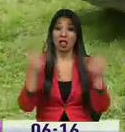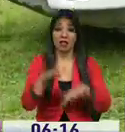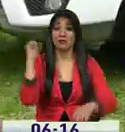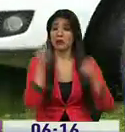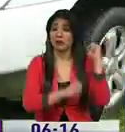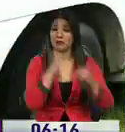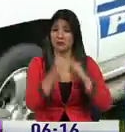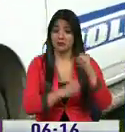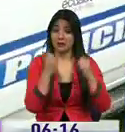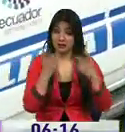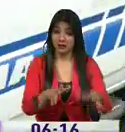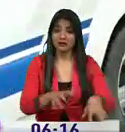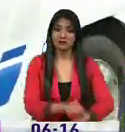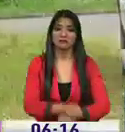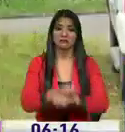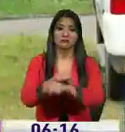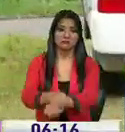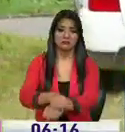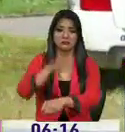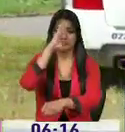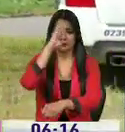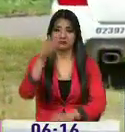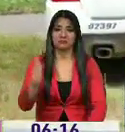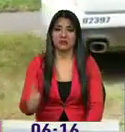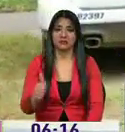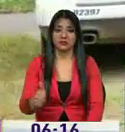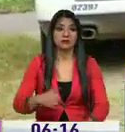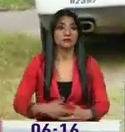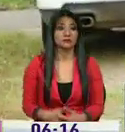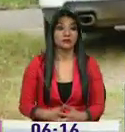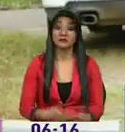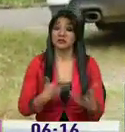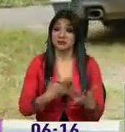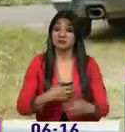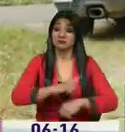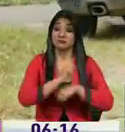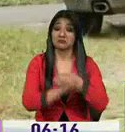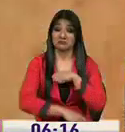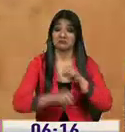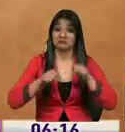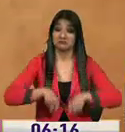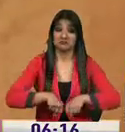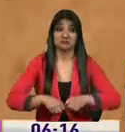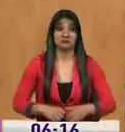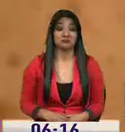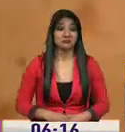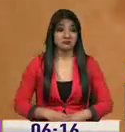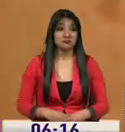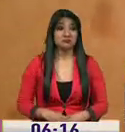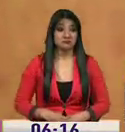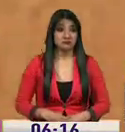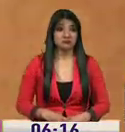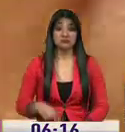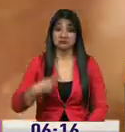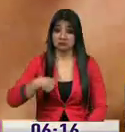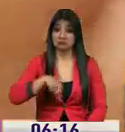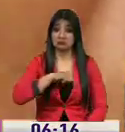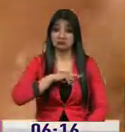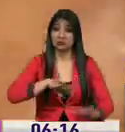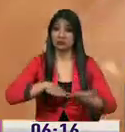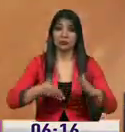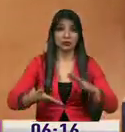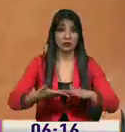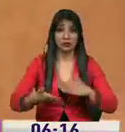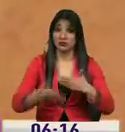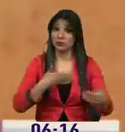sector entregaron al acusado a la policía. Esperan que reciba un castigo ejemplar. Nosotros como comunidad nos vamos a